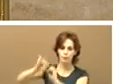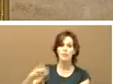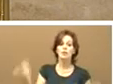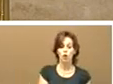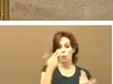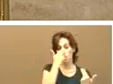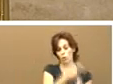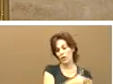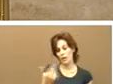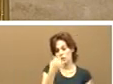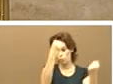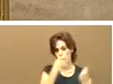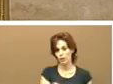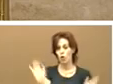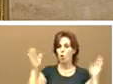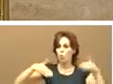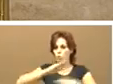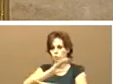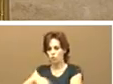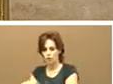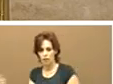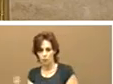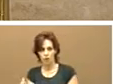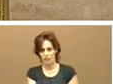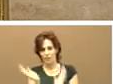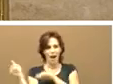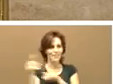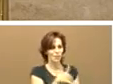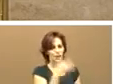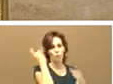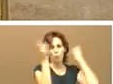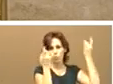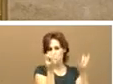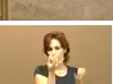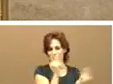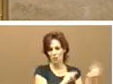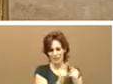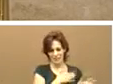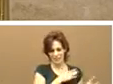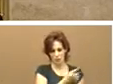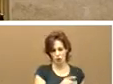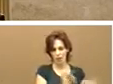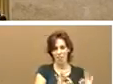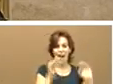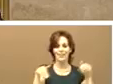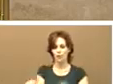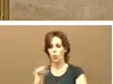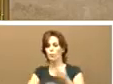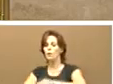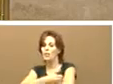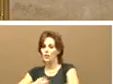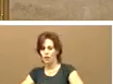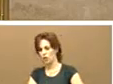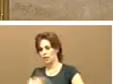poderes públicos sin distraerse en debates territoriales ajenos a los problemas de la ciudadanía. Dicho esto, señorías,